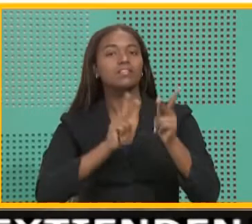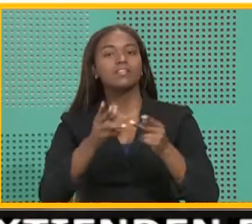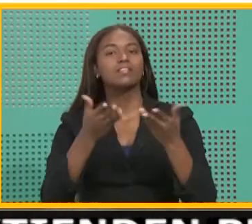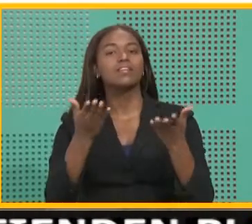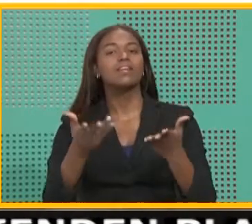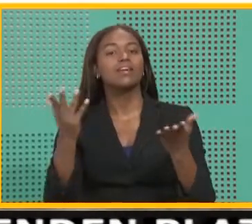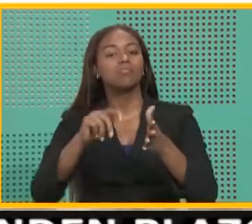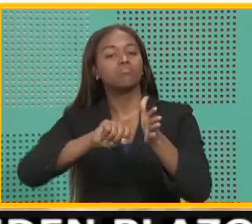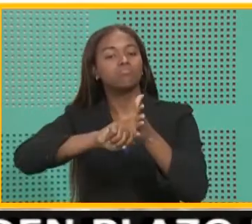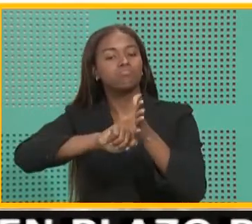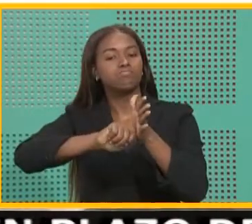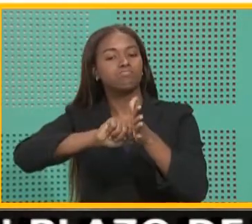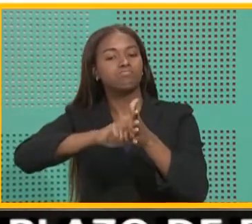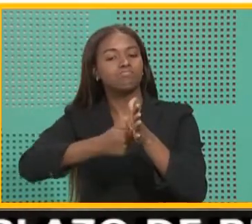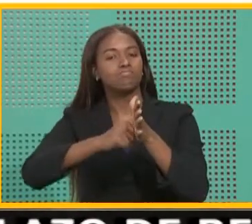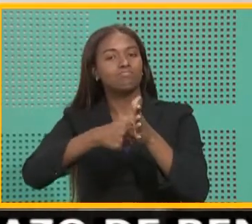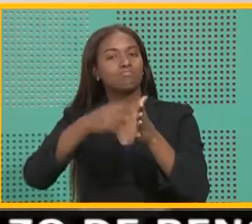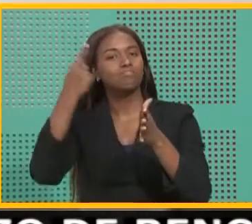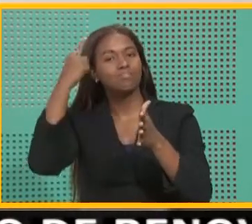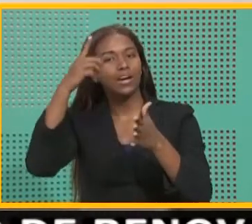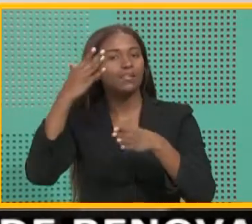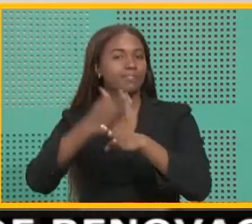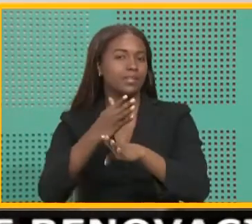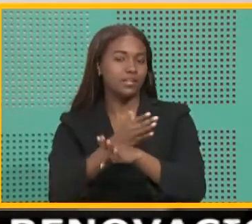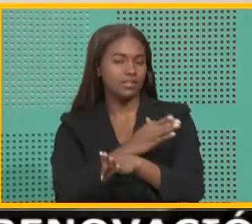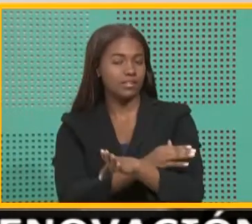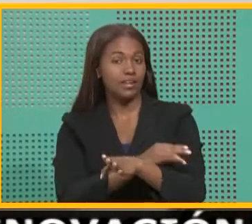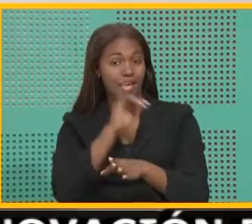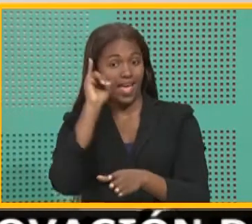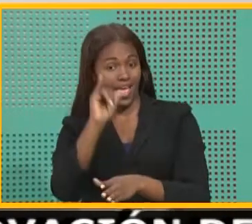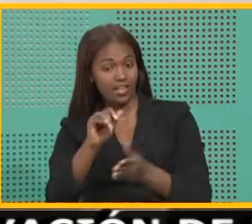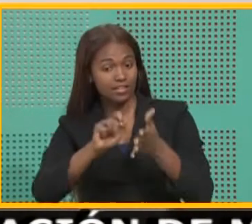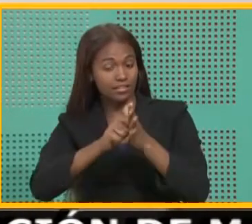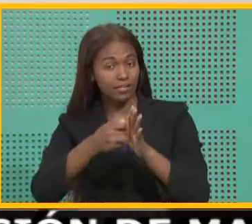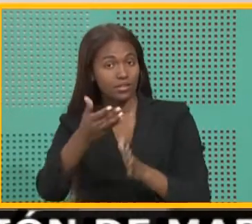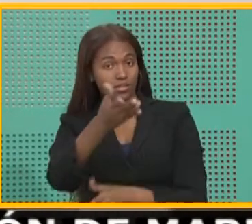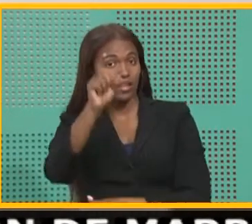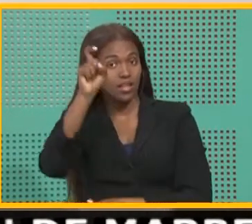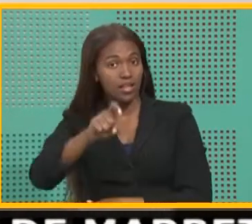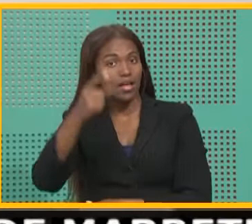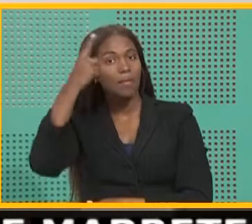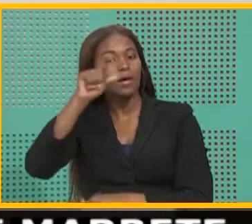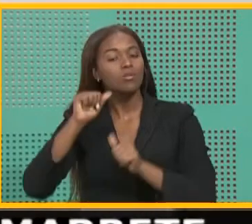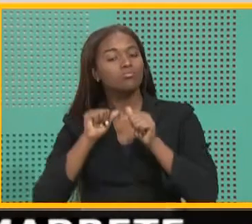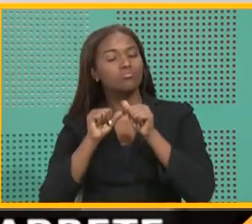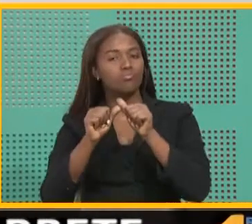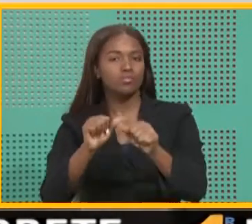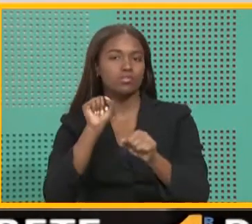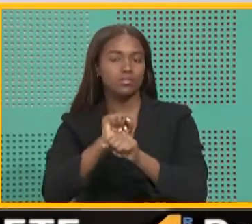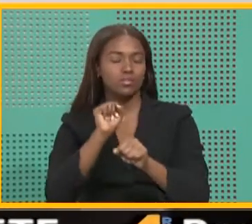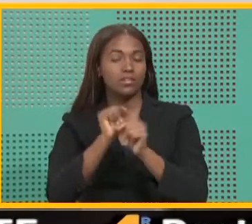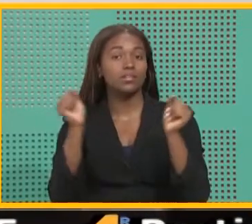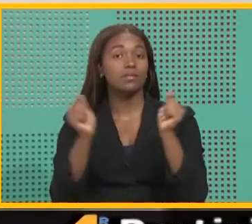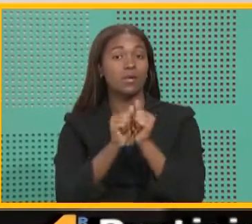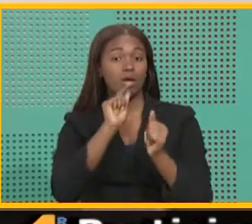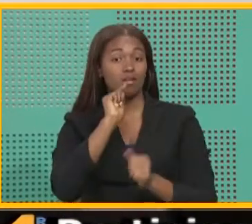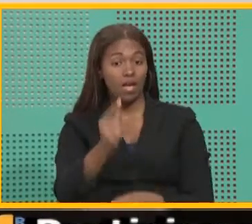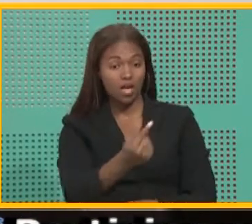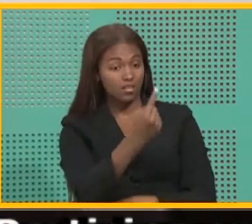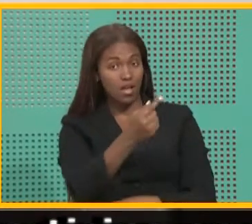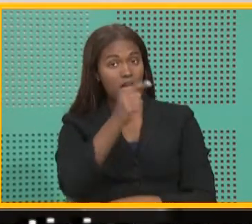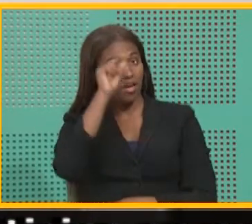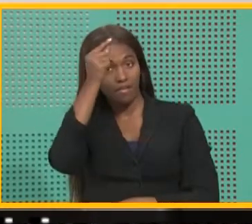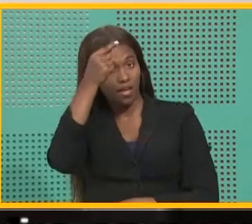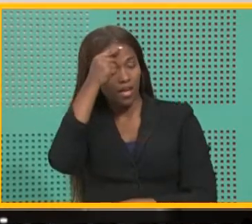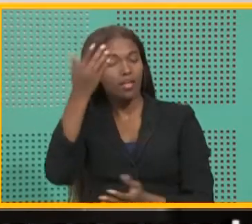la llave del progreso. Esa llave que ustedes necesitan para seguir trabajando no solo con el